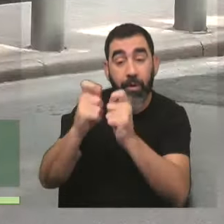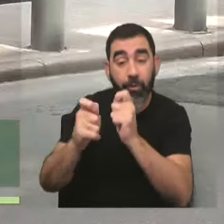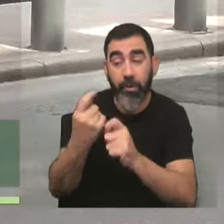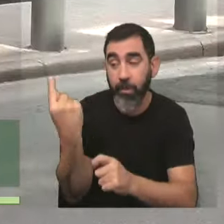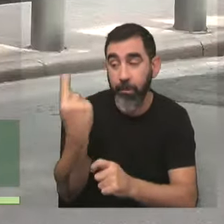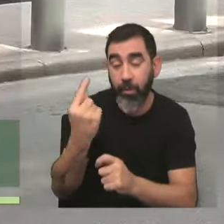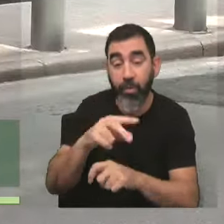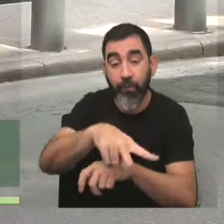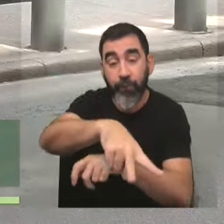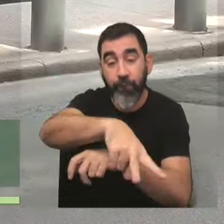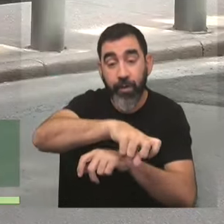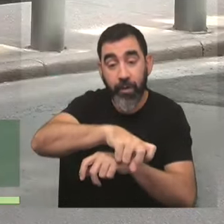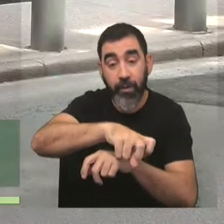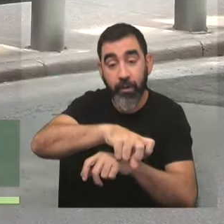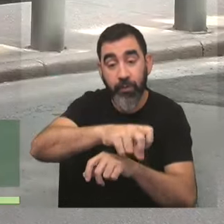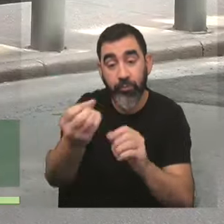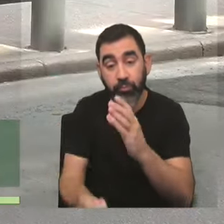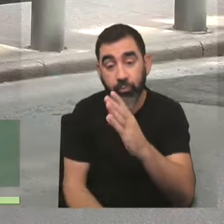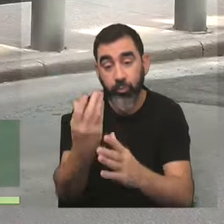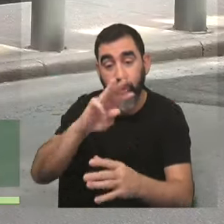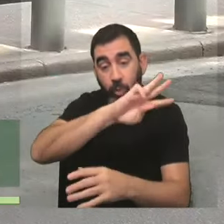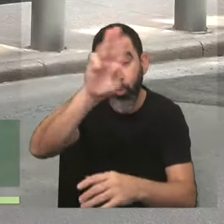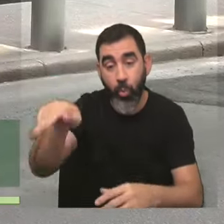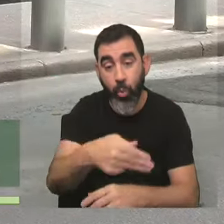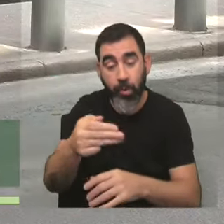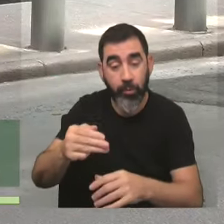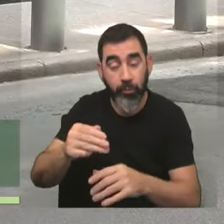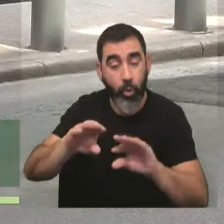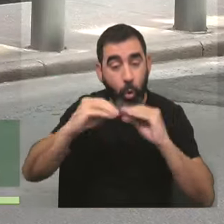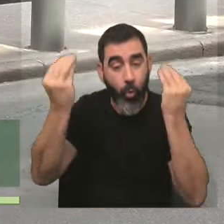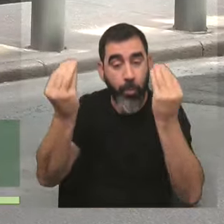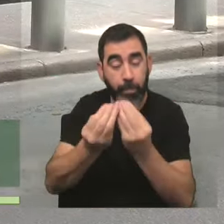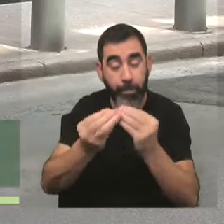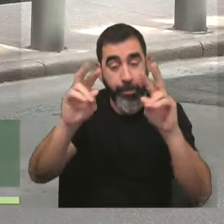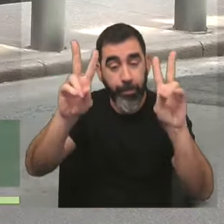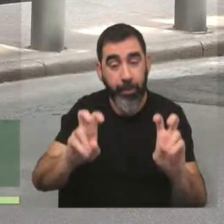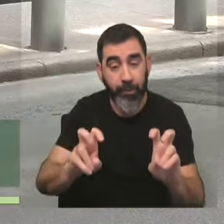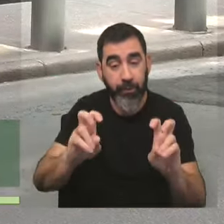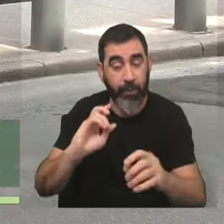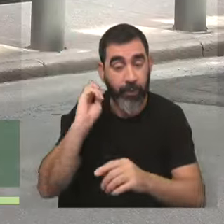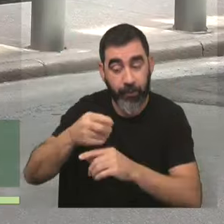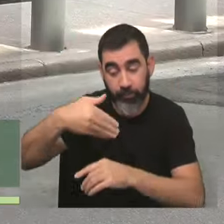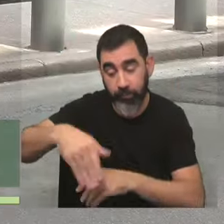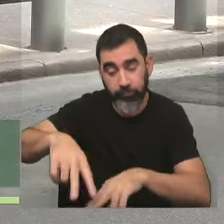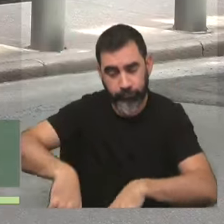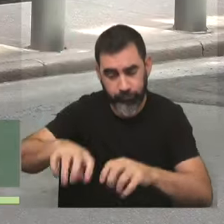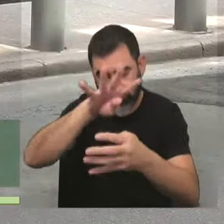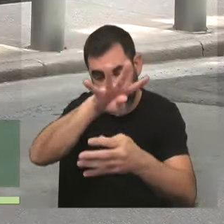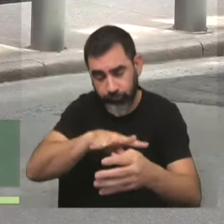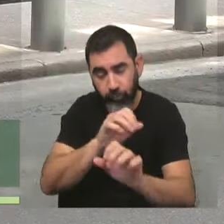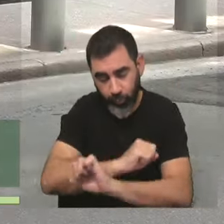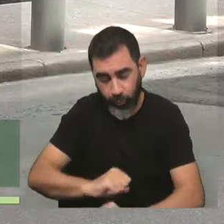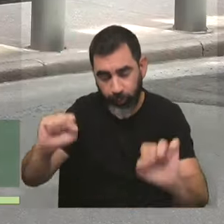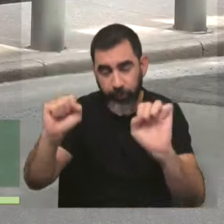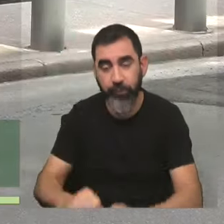minutos la fiscalía subió a su página web el fallo completo de Alejandro Machado que a partir de ahora pueden revisar todas y todos quienes